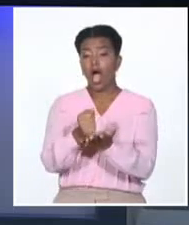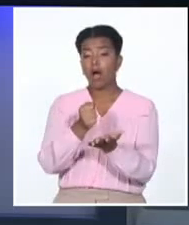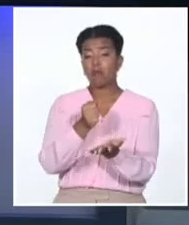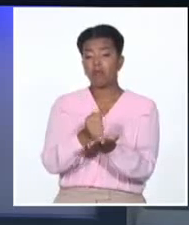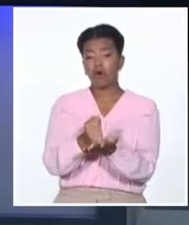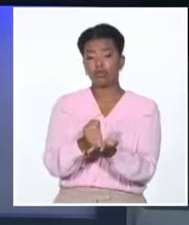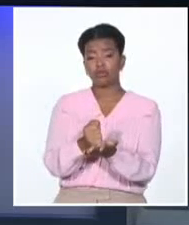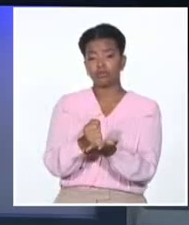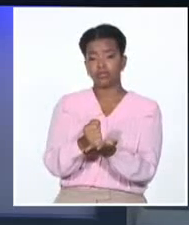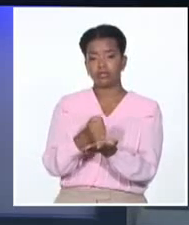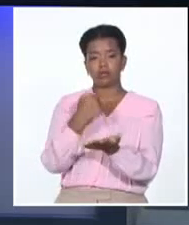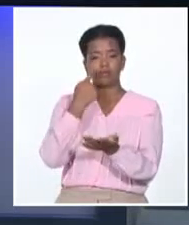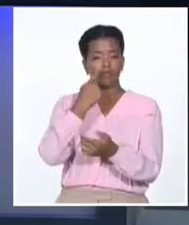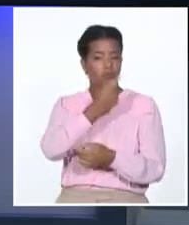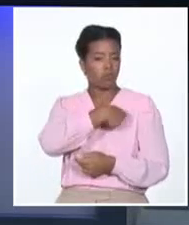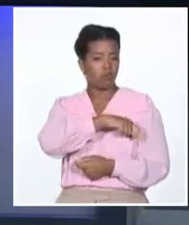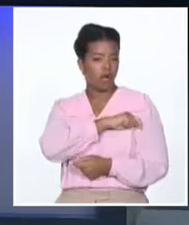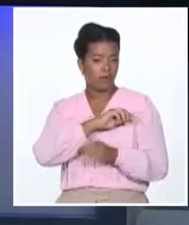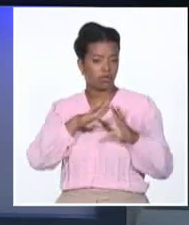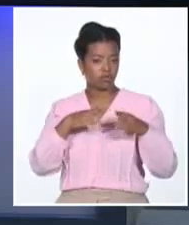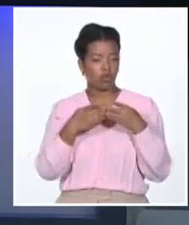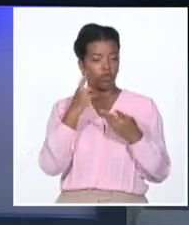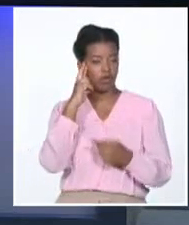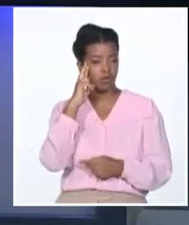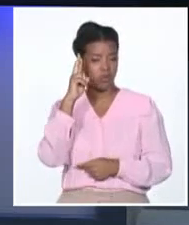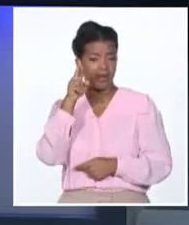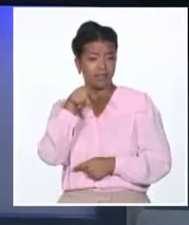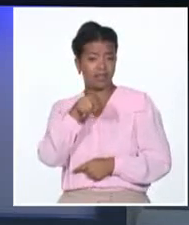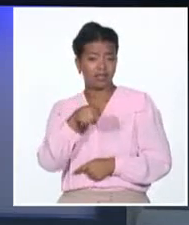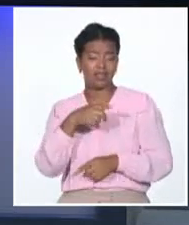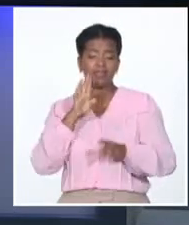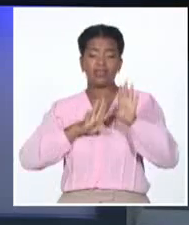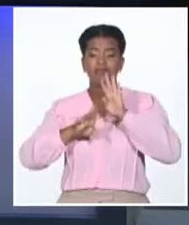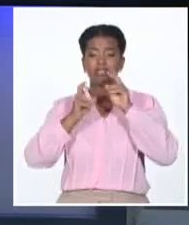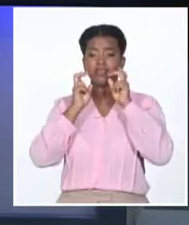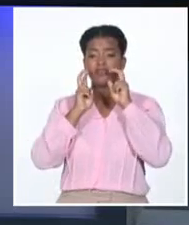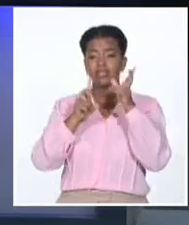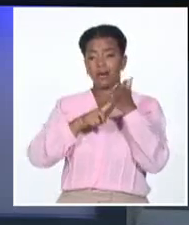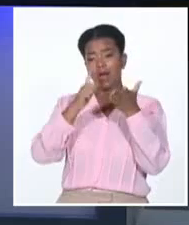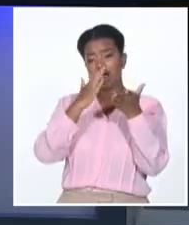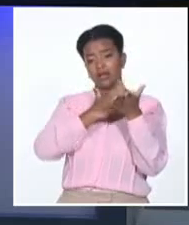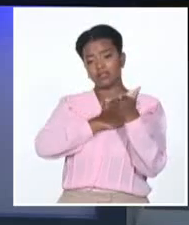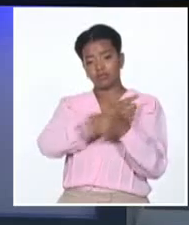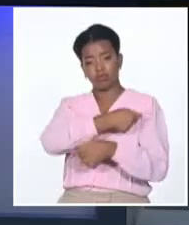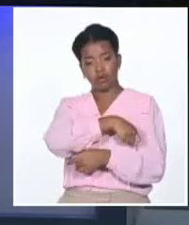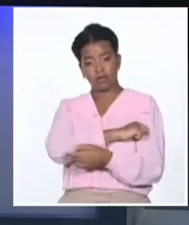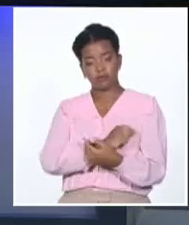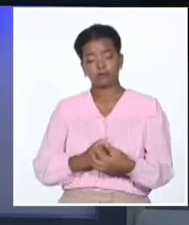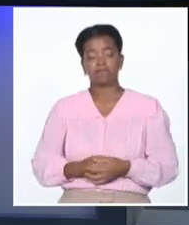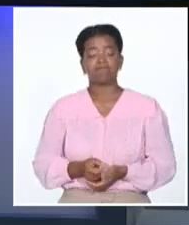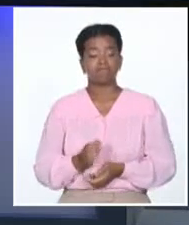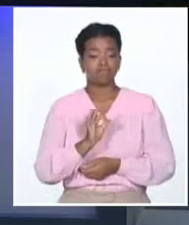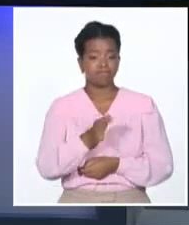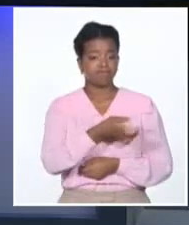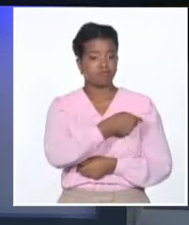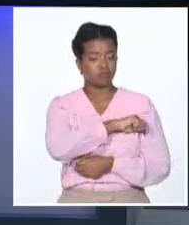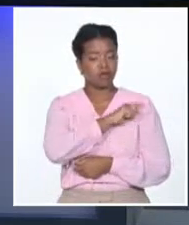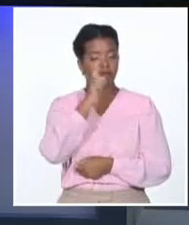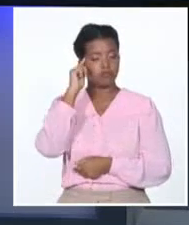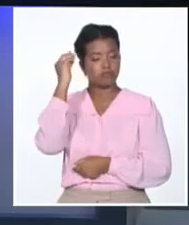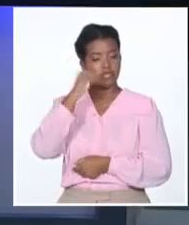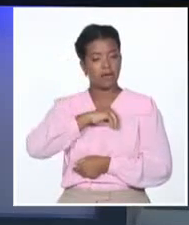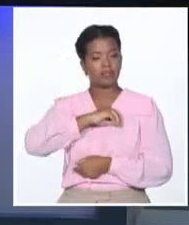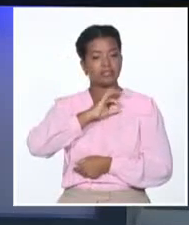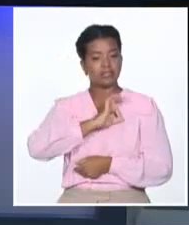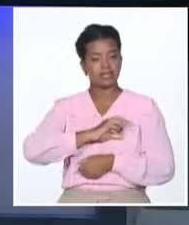en todos los frentes de batalla por la vida, la paz y el bienestar común. Así es, nuestro pueblo lo reconoce y se siente seguro